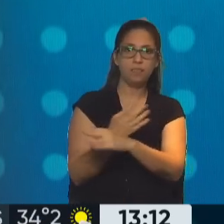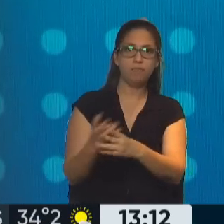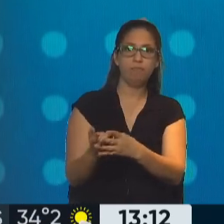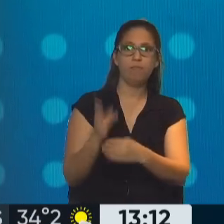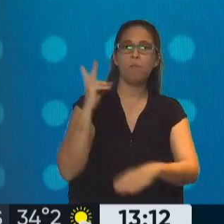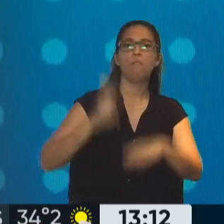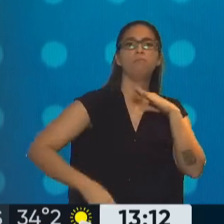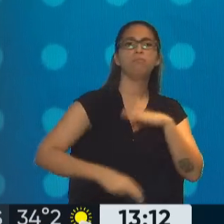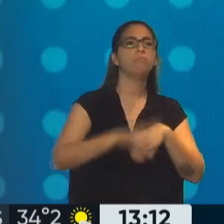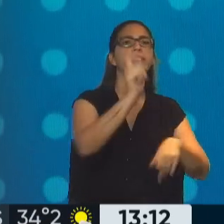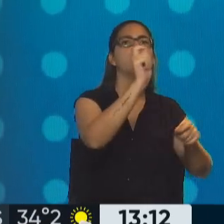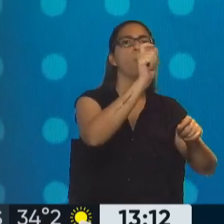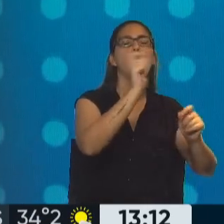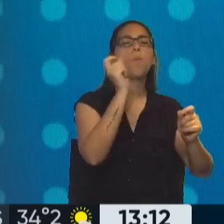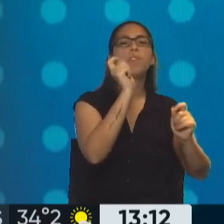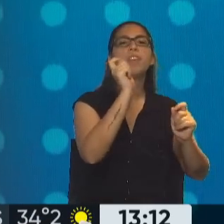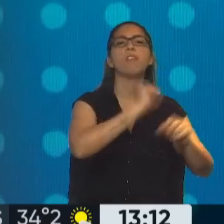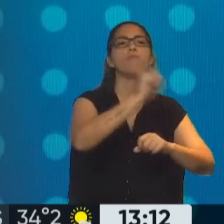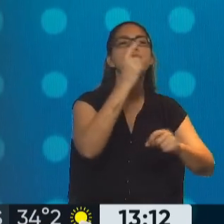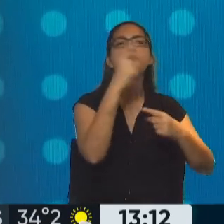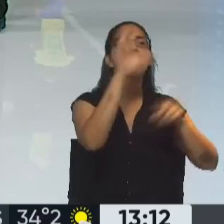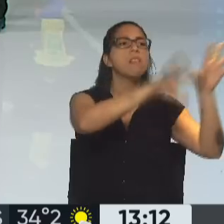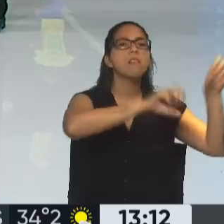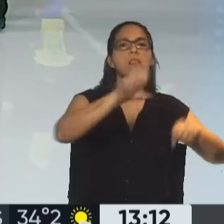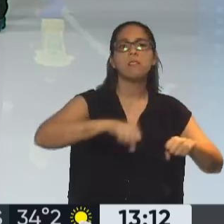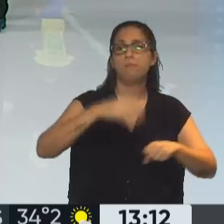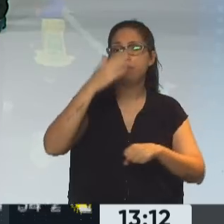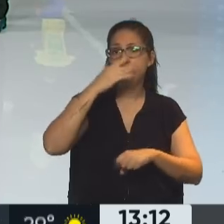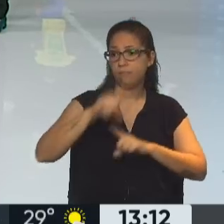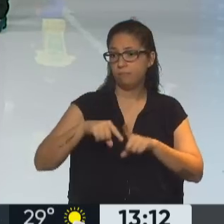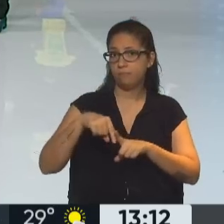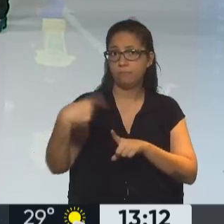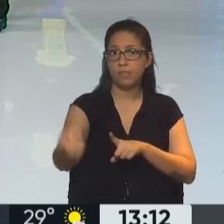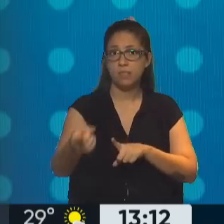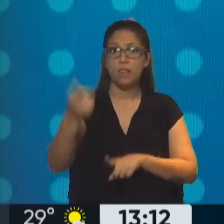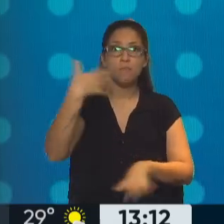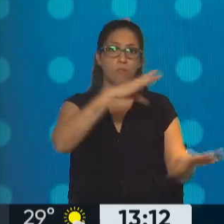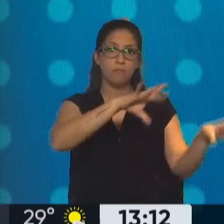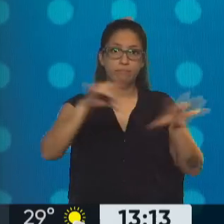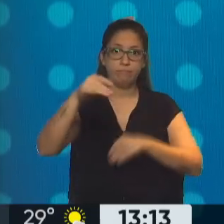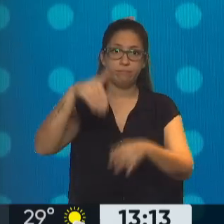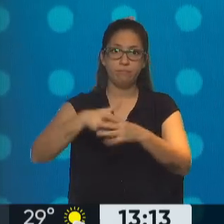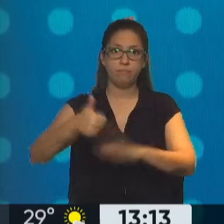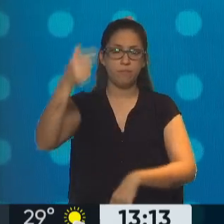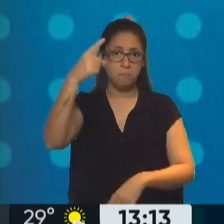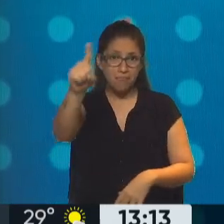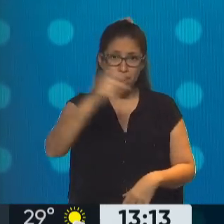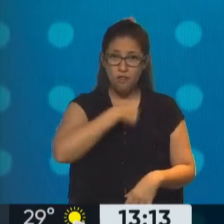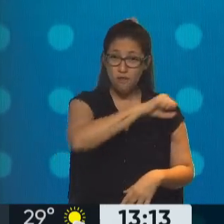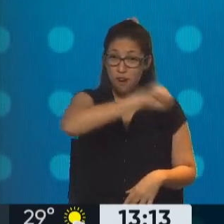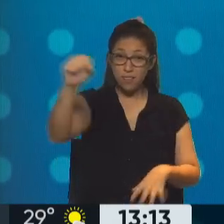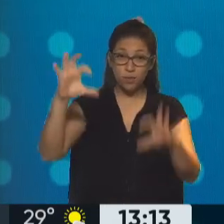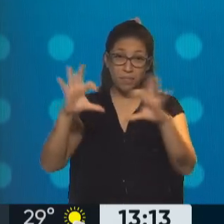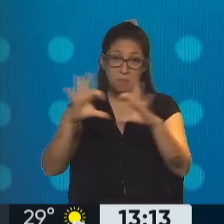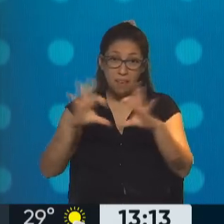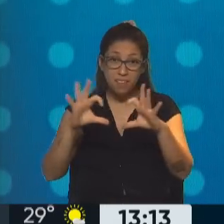La elección de la propia FIFA, porque la gente va a torcer la historia hasta mañana, que lo puede elegir. Pero no está el golazo de Di María